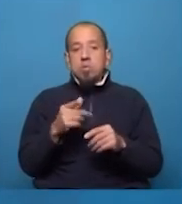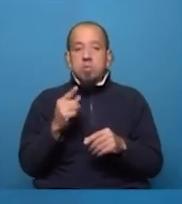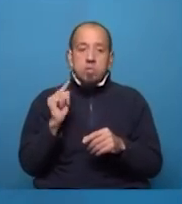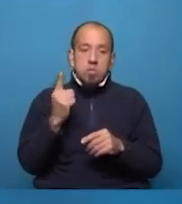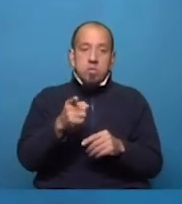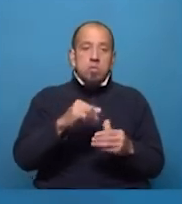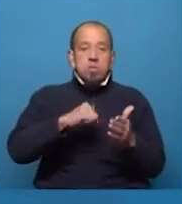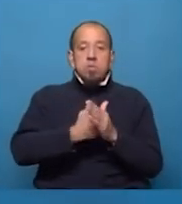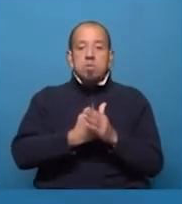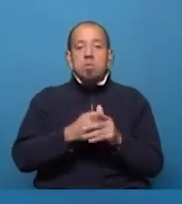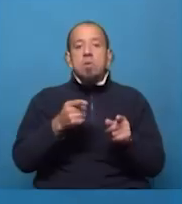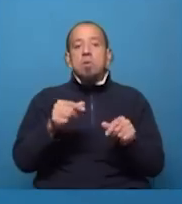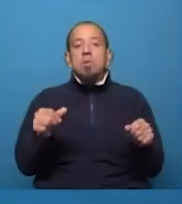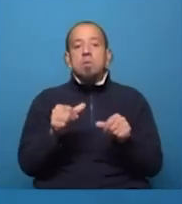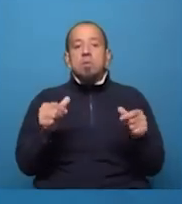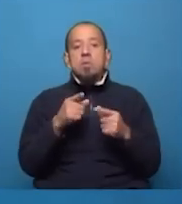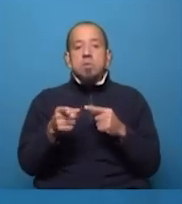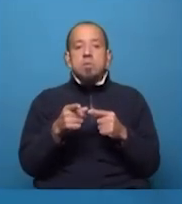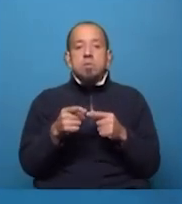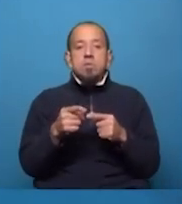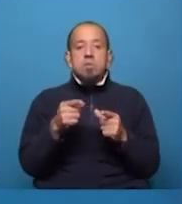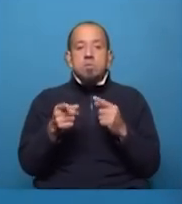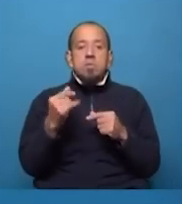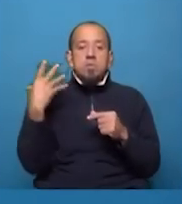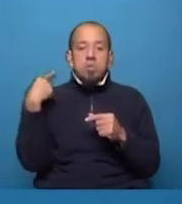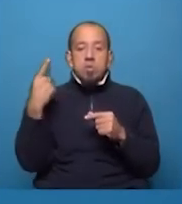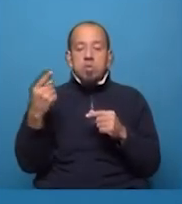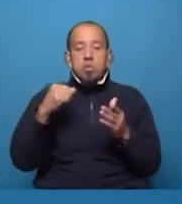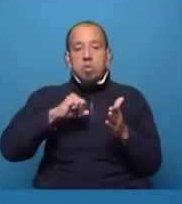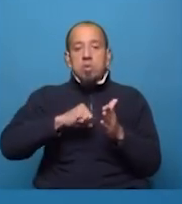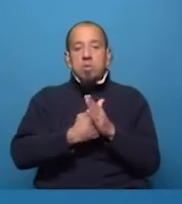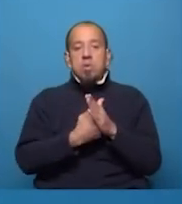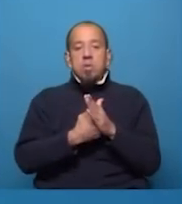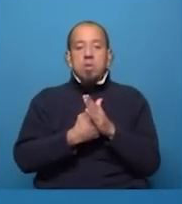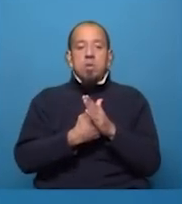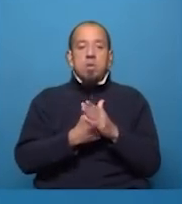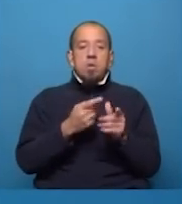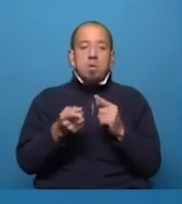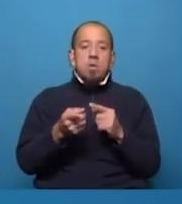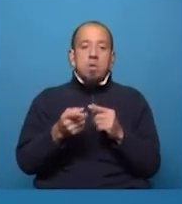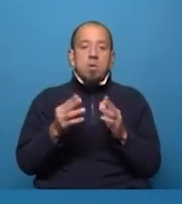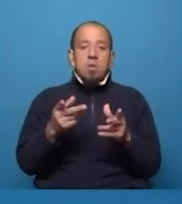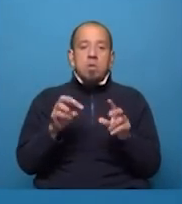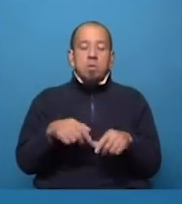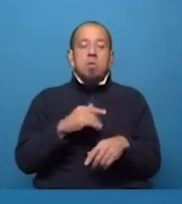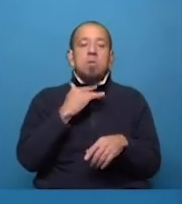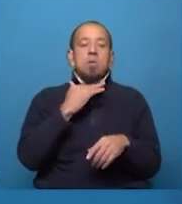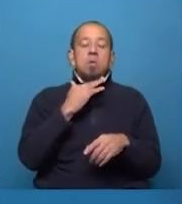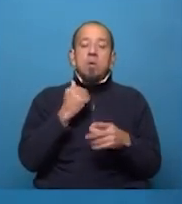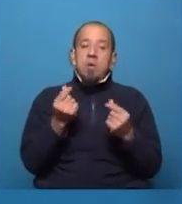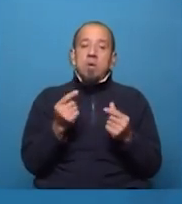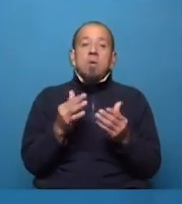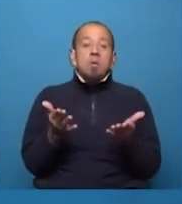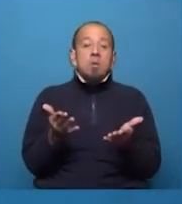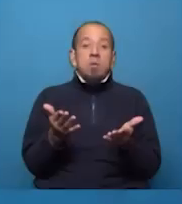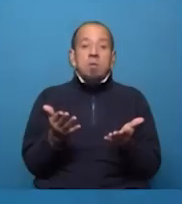a ver qué están haciendo tienen un dirigente un director del banco que está imputado por lavado de dinero en otro país Bueno